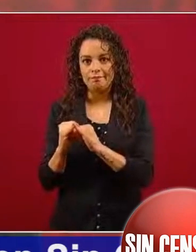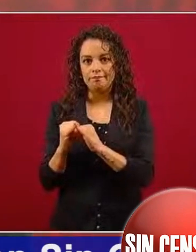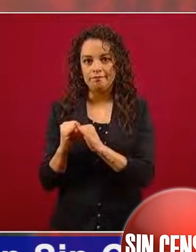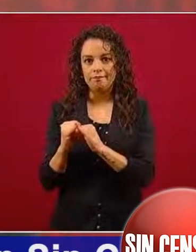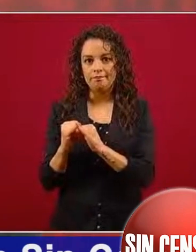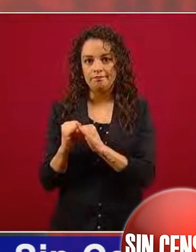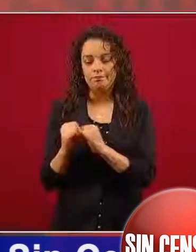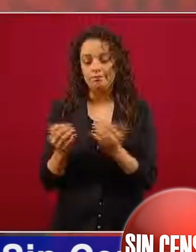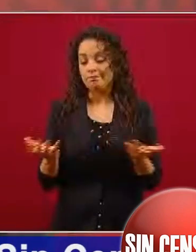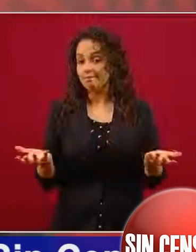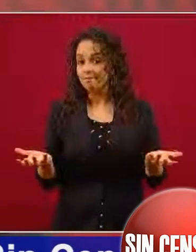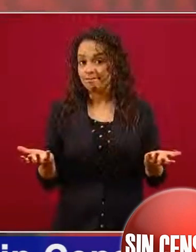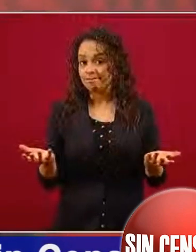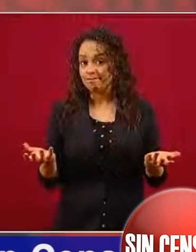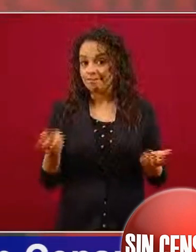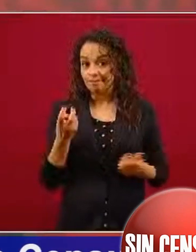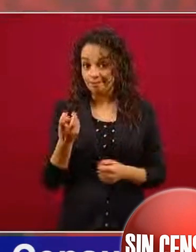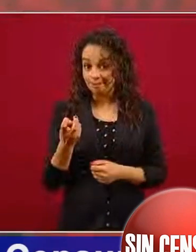Entonces,